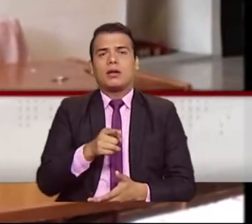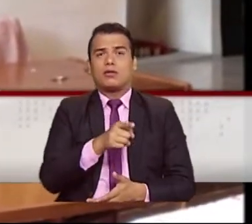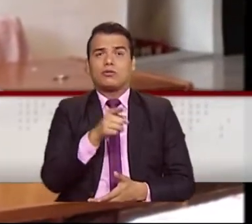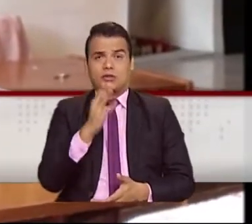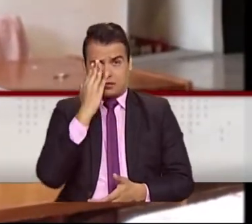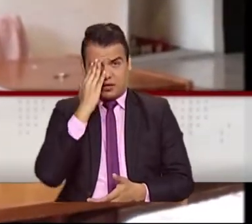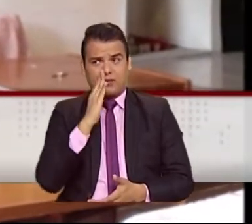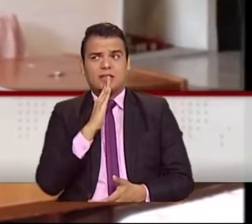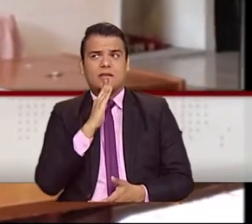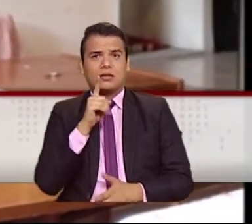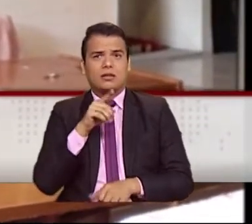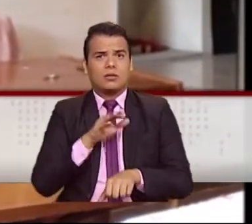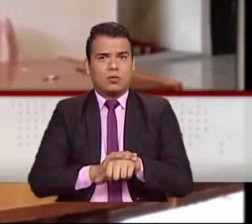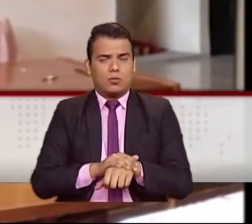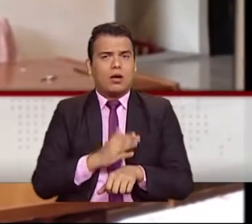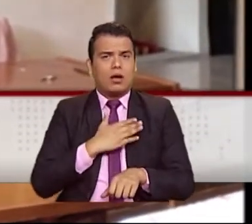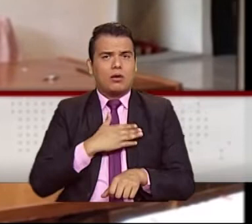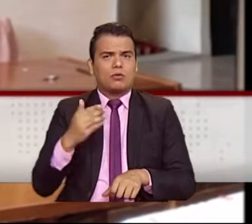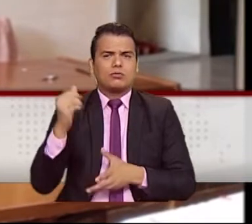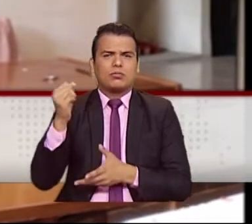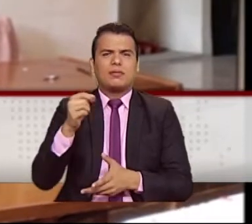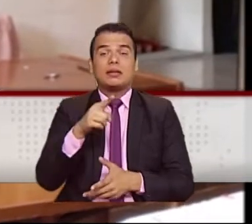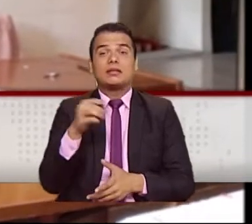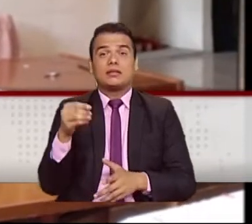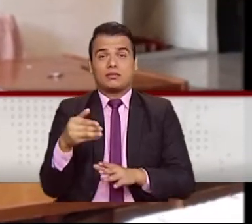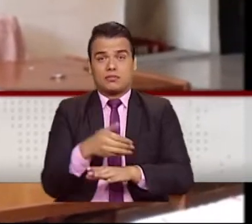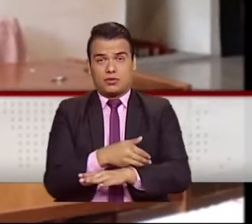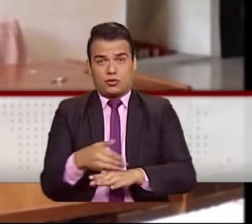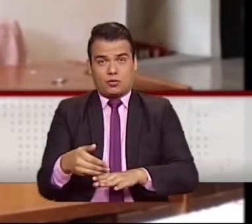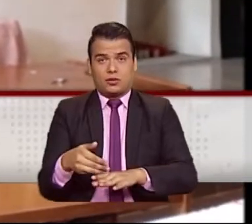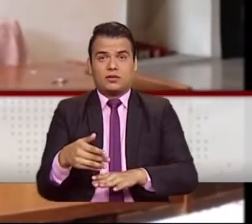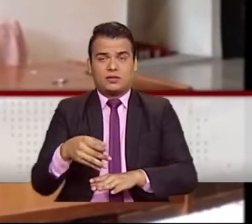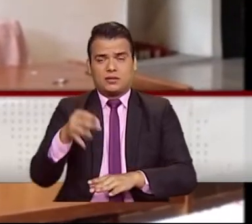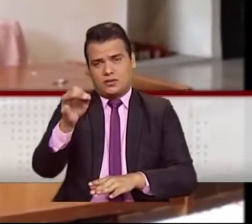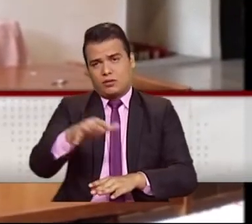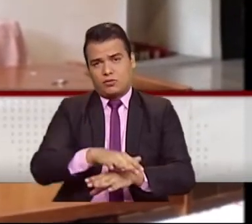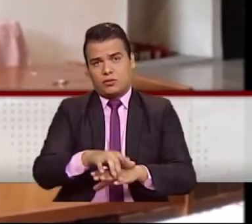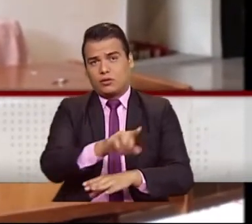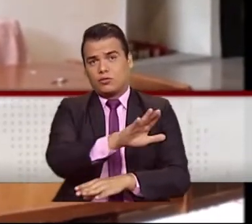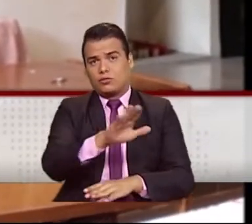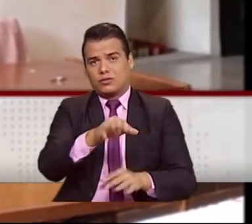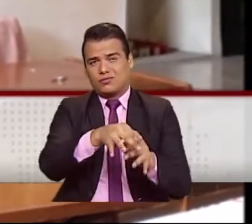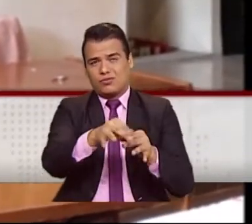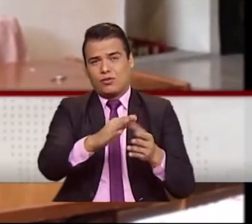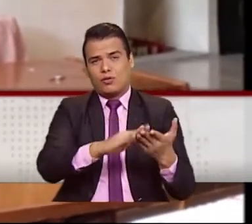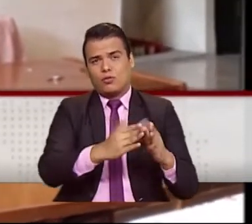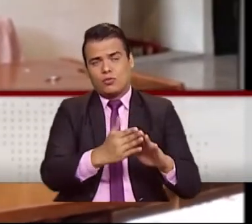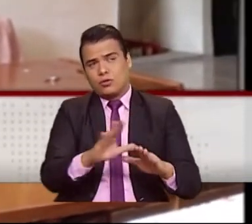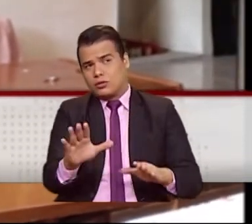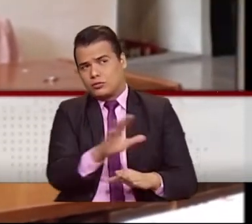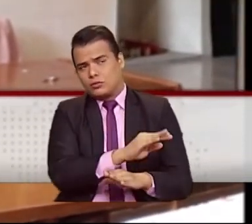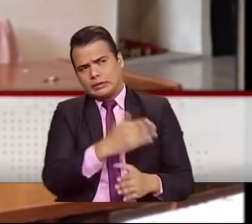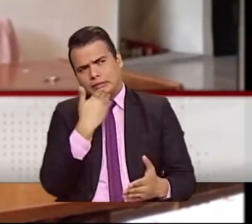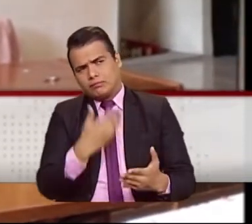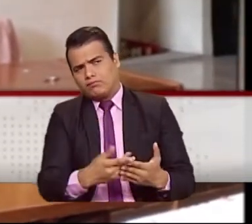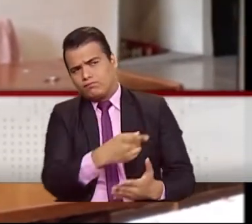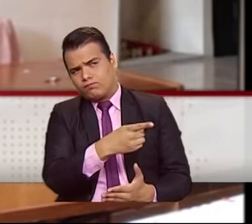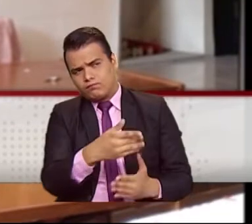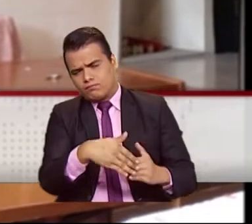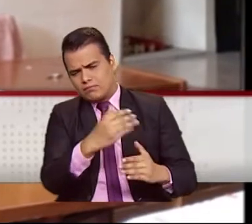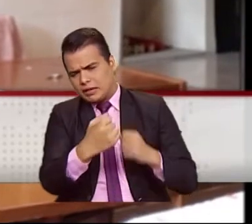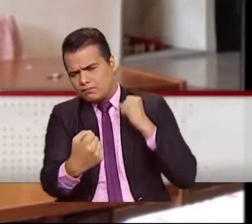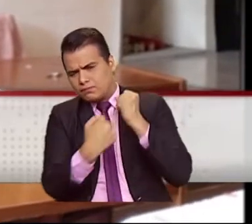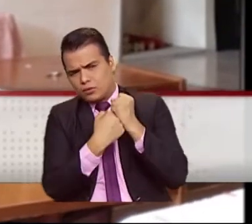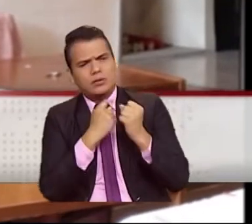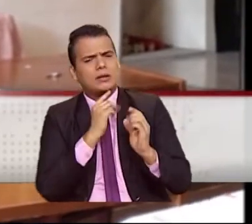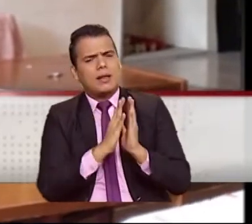nos den información puntual. Aprovecho para agradecerle a la comunidad de Cumbal que ha sido muy solidaria y nos está dando